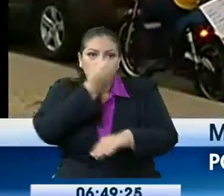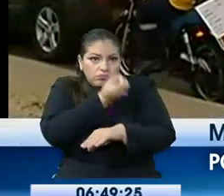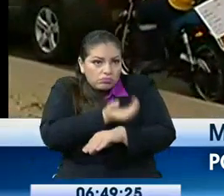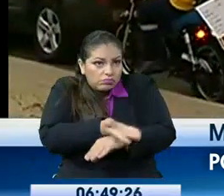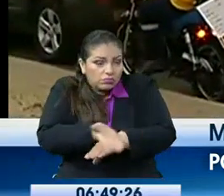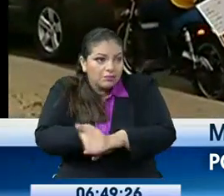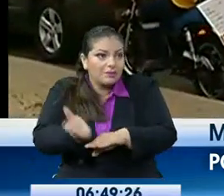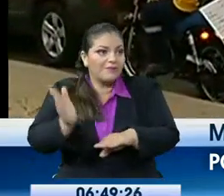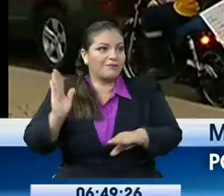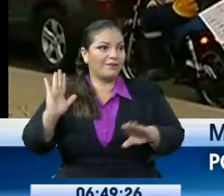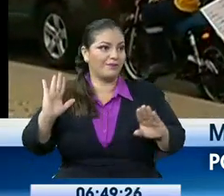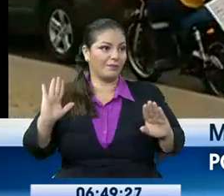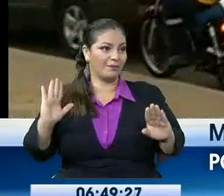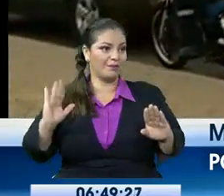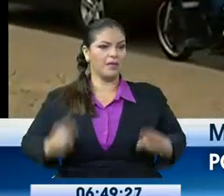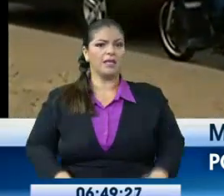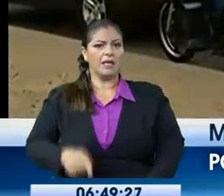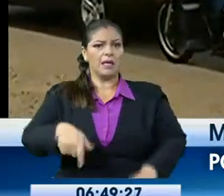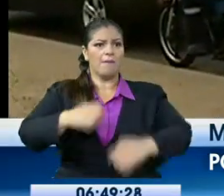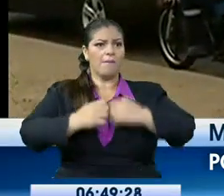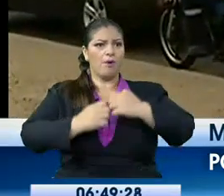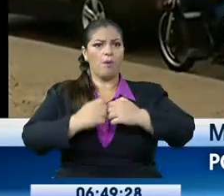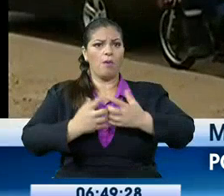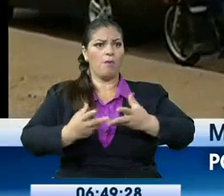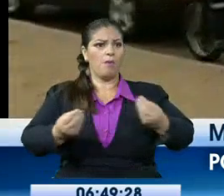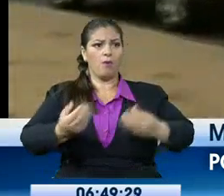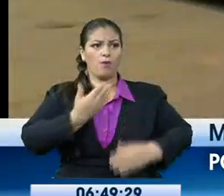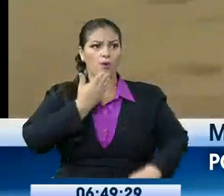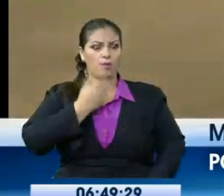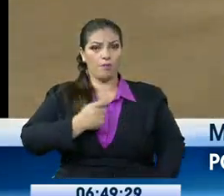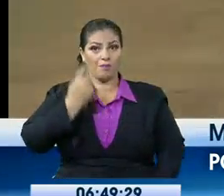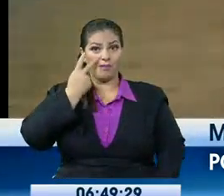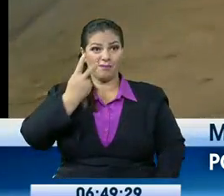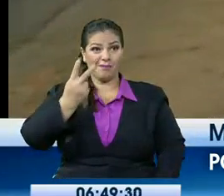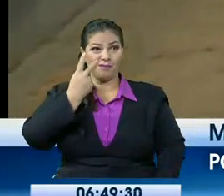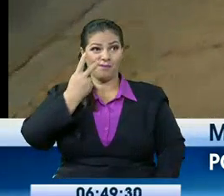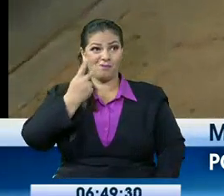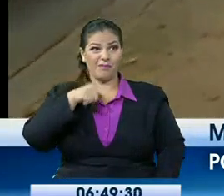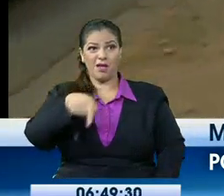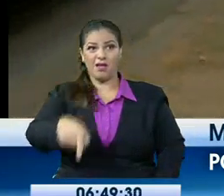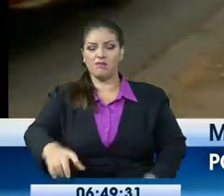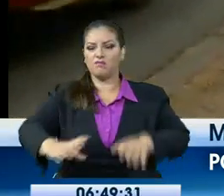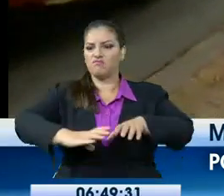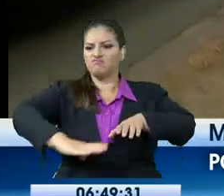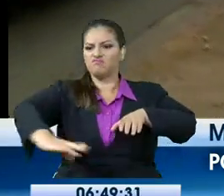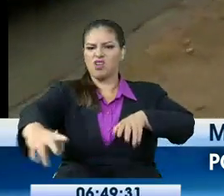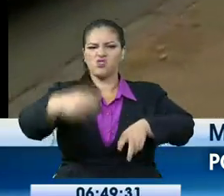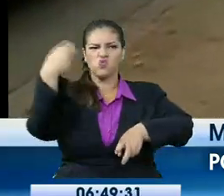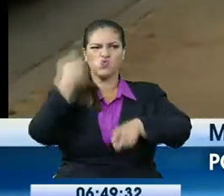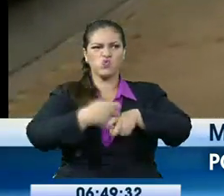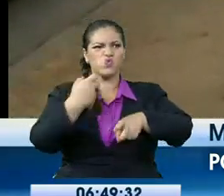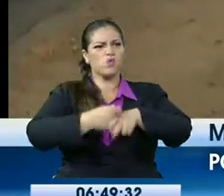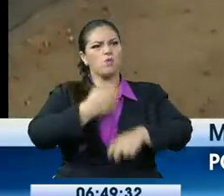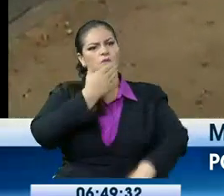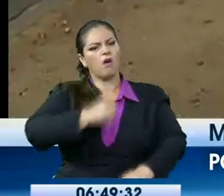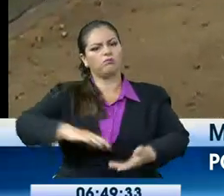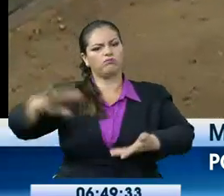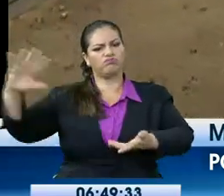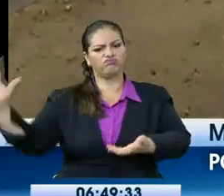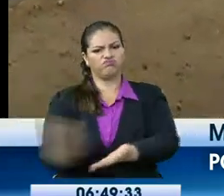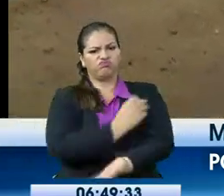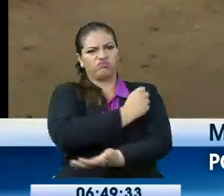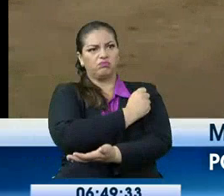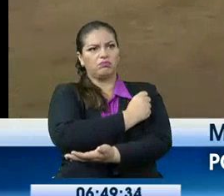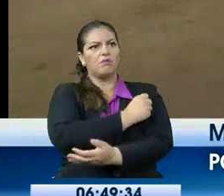un problema, debemos soluciones, es que se rompa este parterre que está aquí, para que haya mayor fluidez y que nos den una vía de acceso